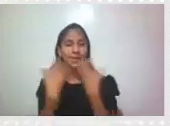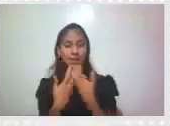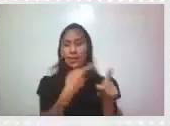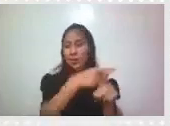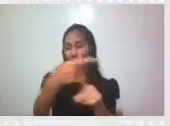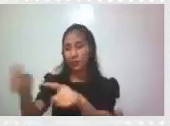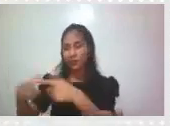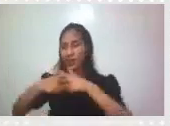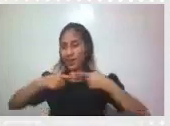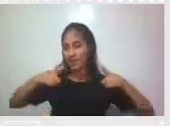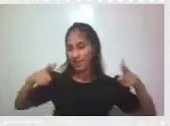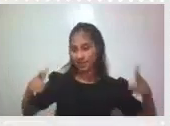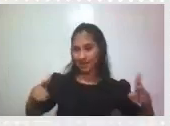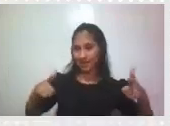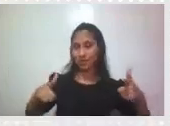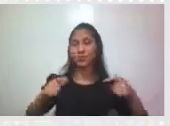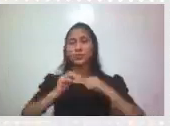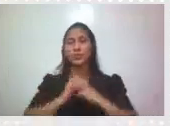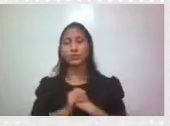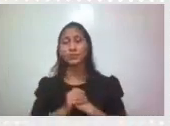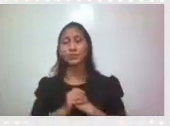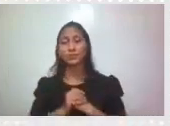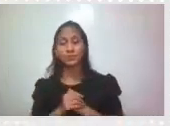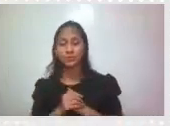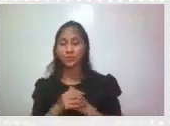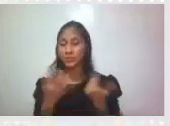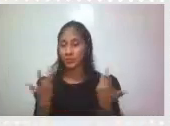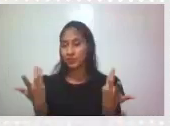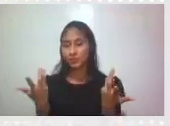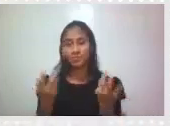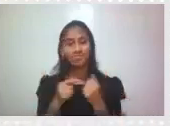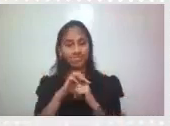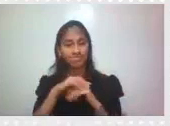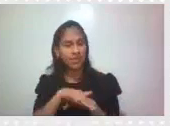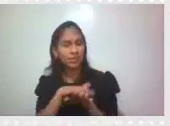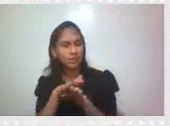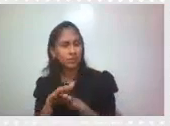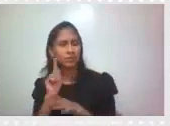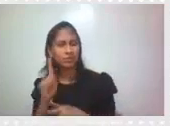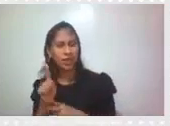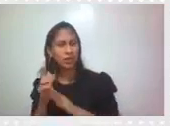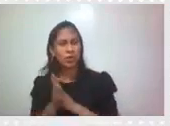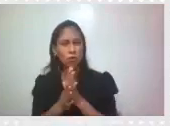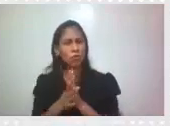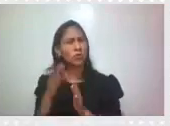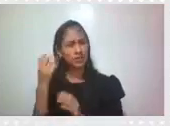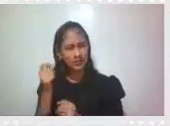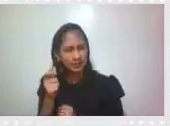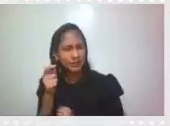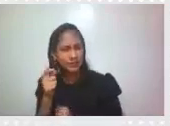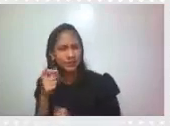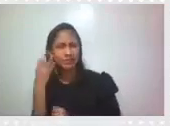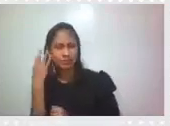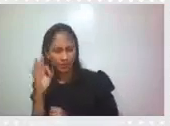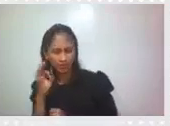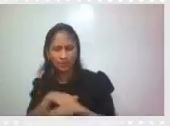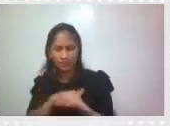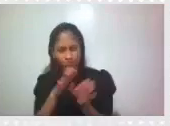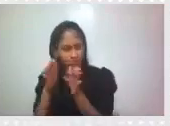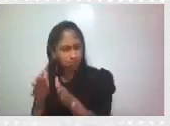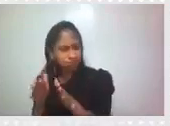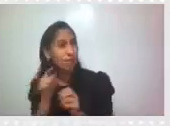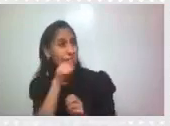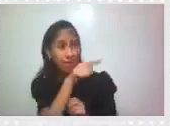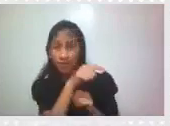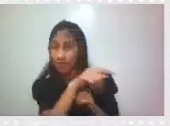con quienes establecemos relaciones. En ese contexto, ese es un esfuerzo continuo y permanente